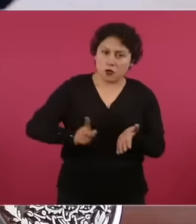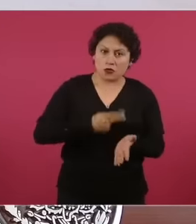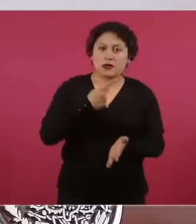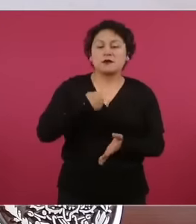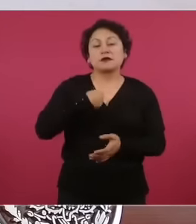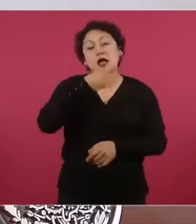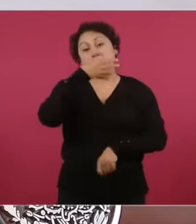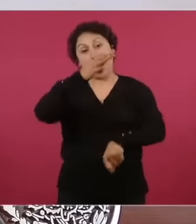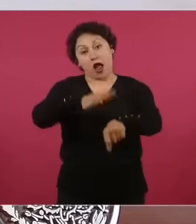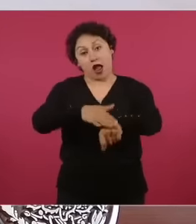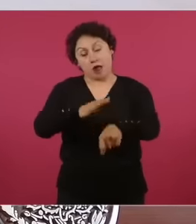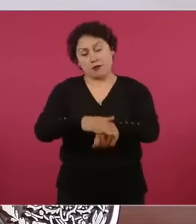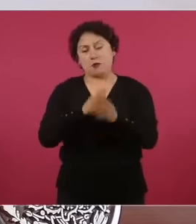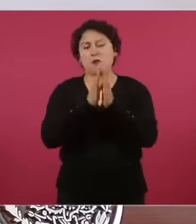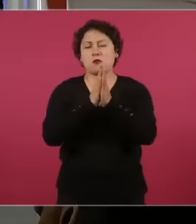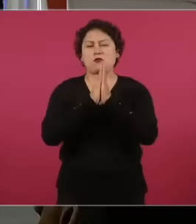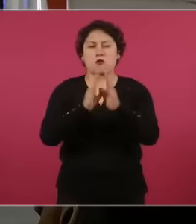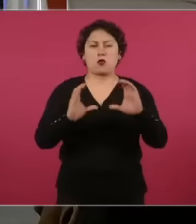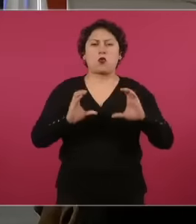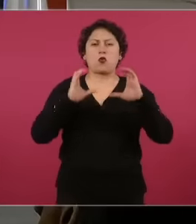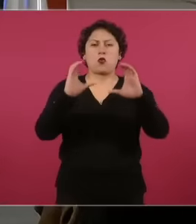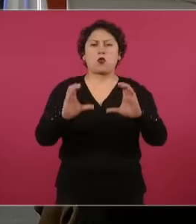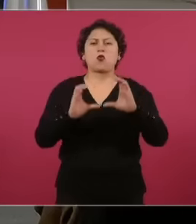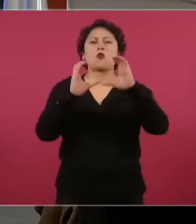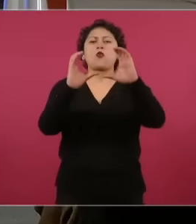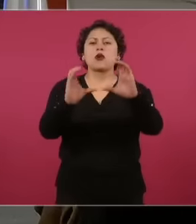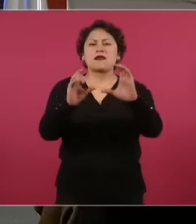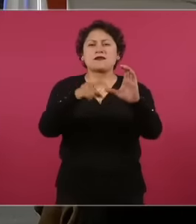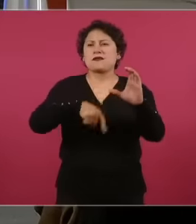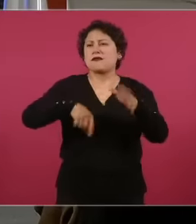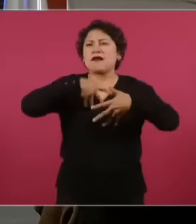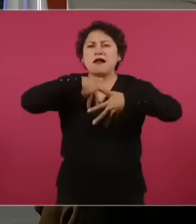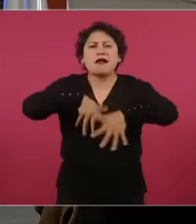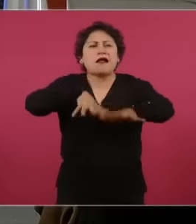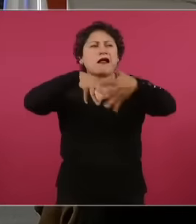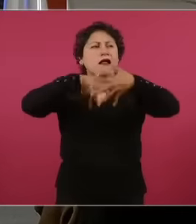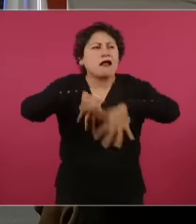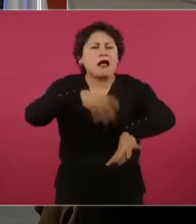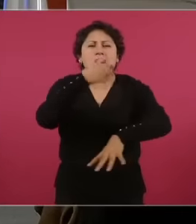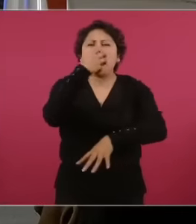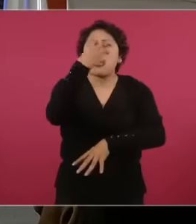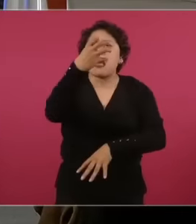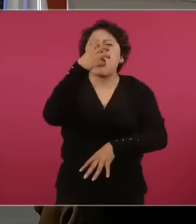cuiden que todo sea pacífico,